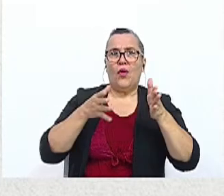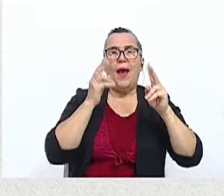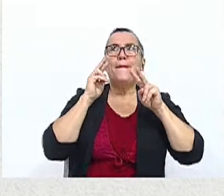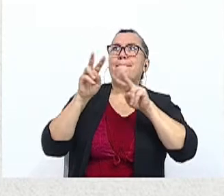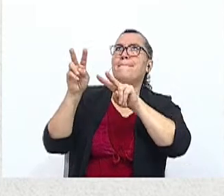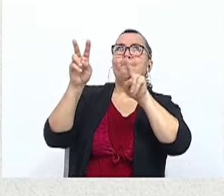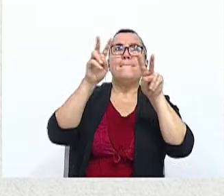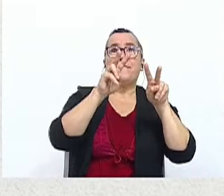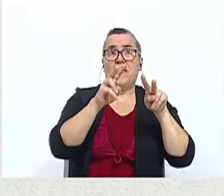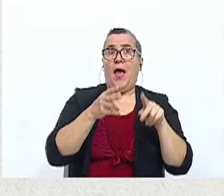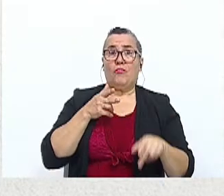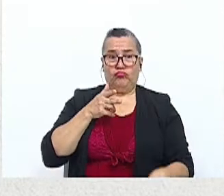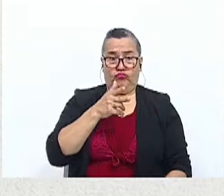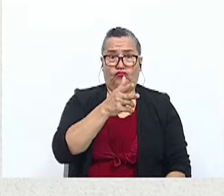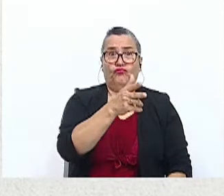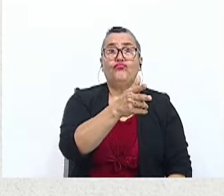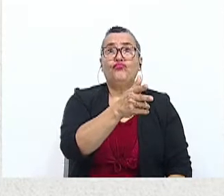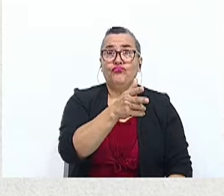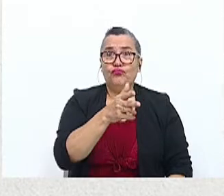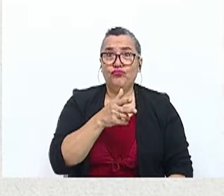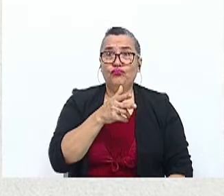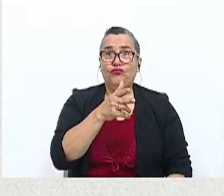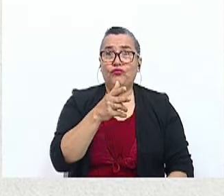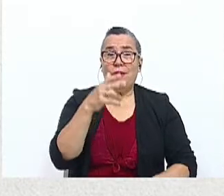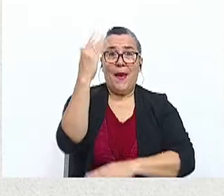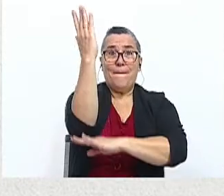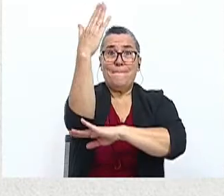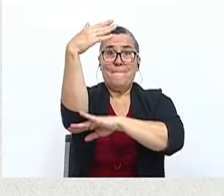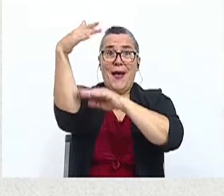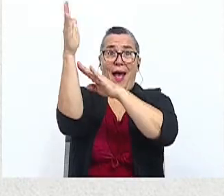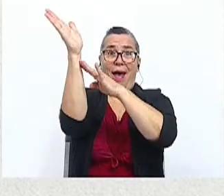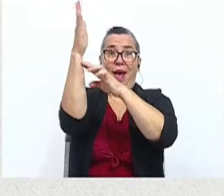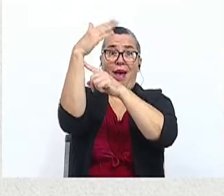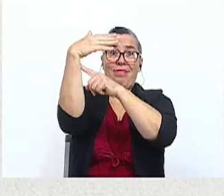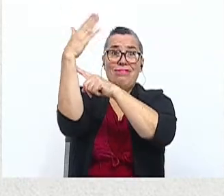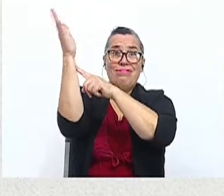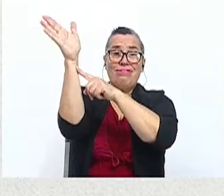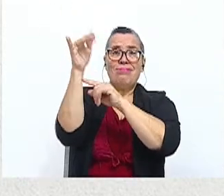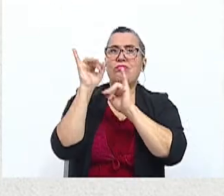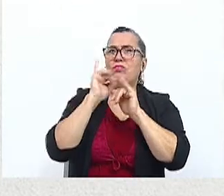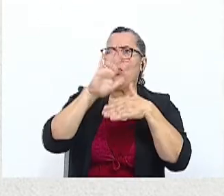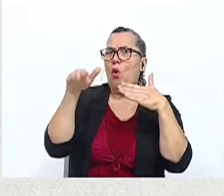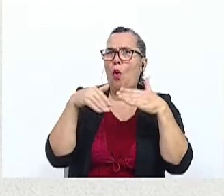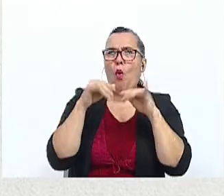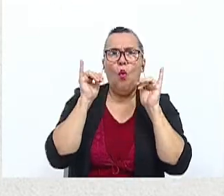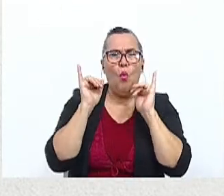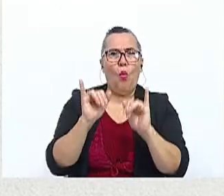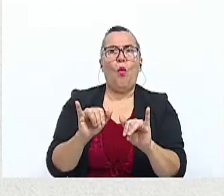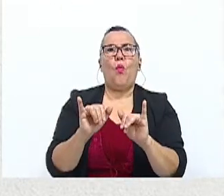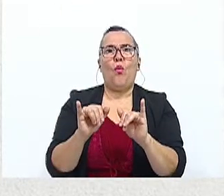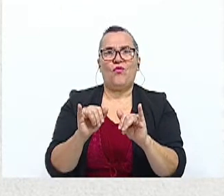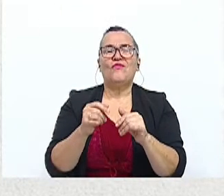también vehículos, vemos el asta de la bandera, todo eso tiene metales. Muy bien.